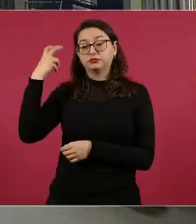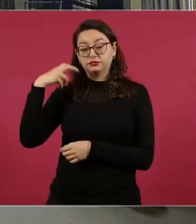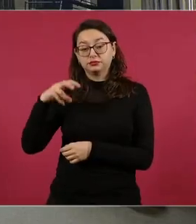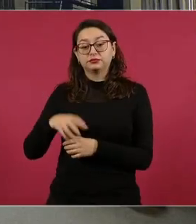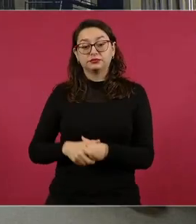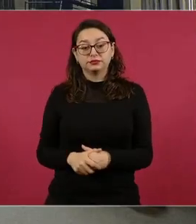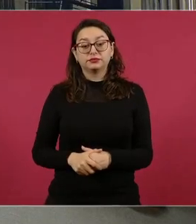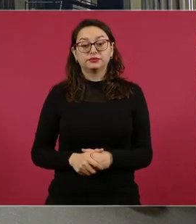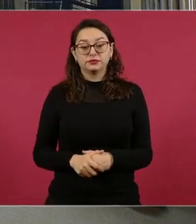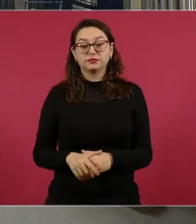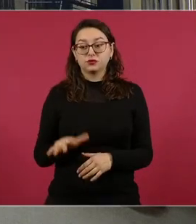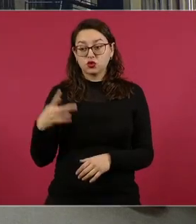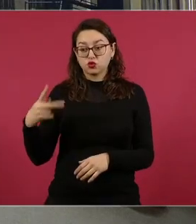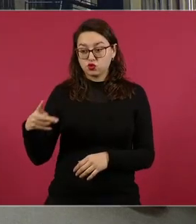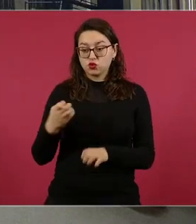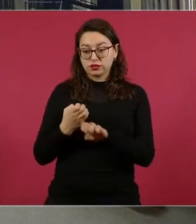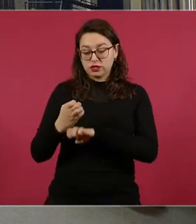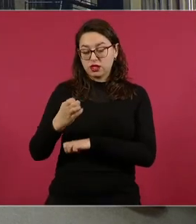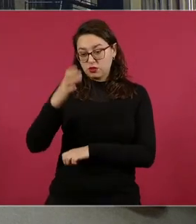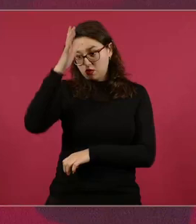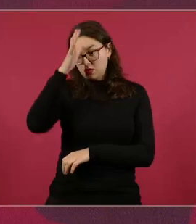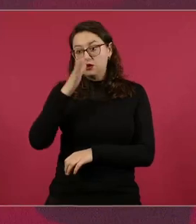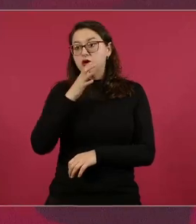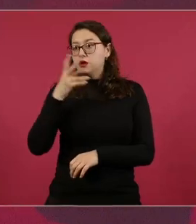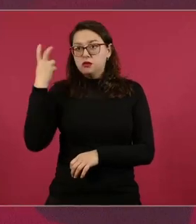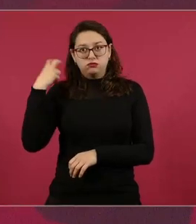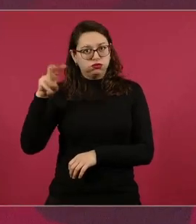Coahuila, tu estado,